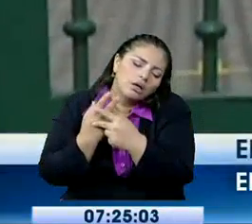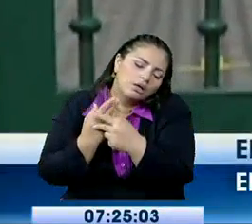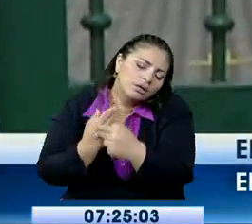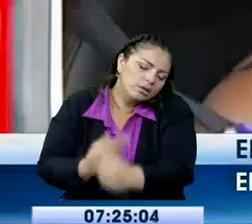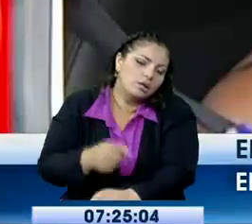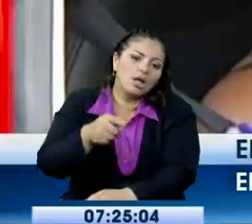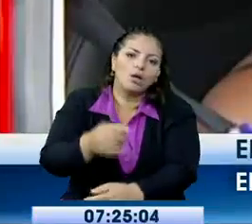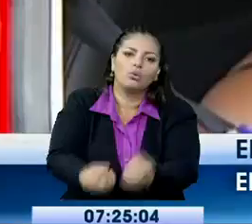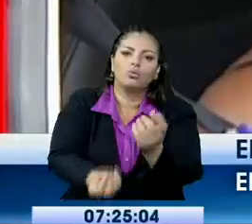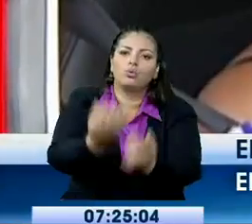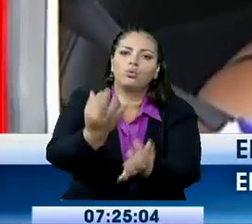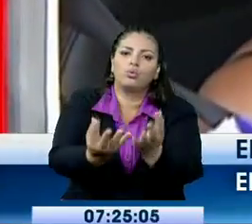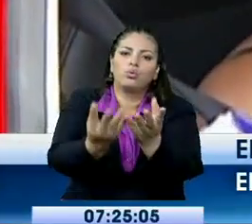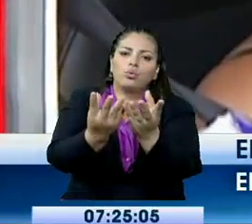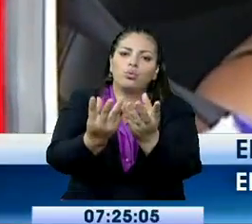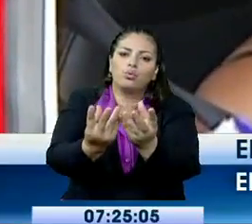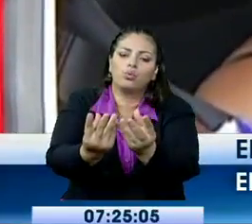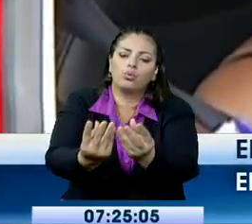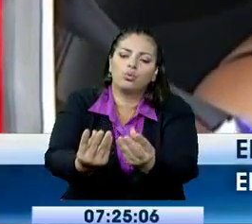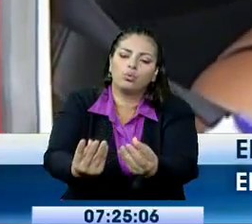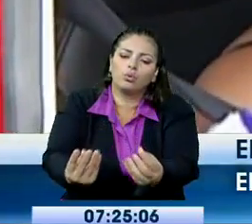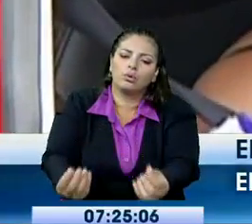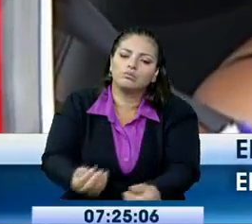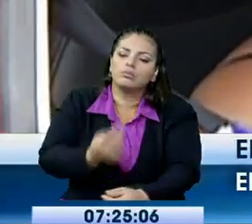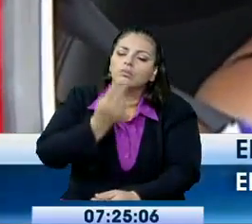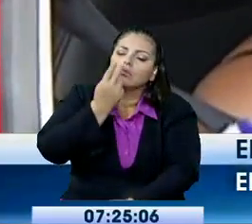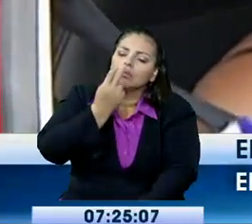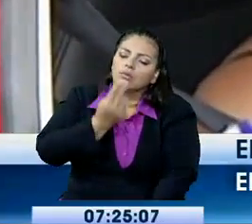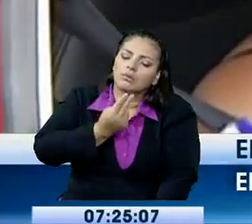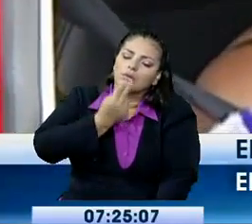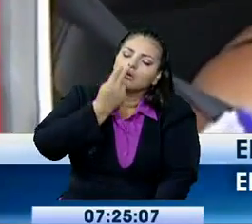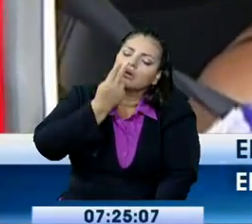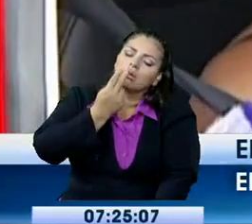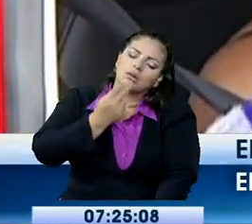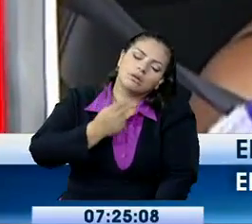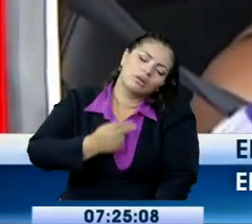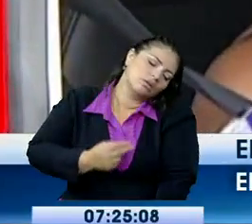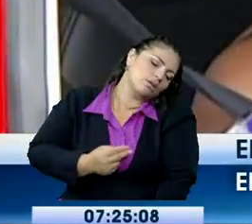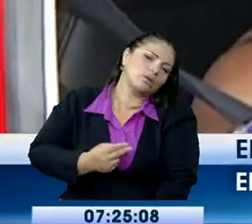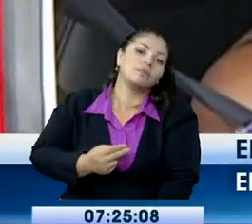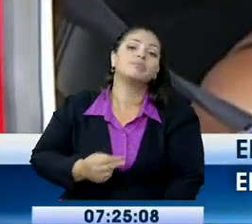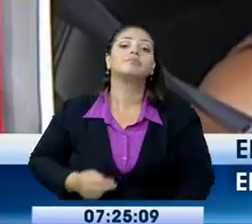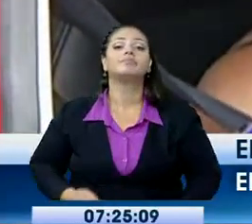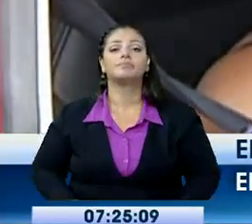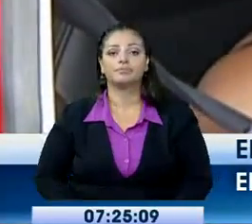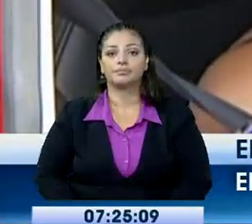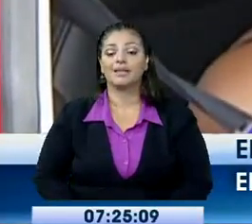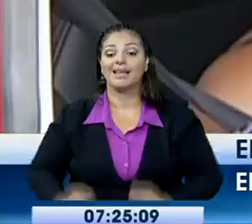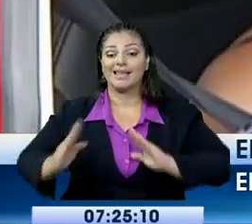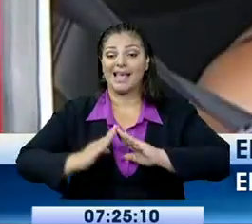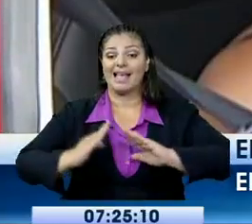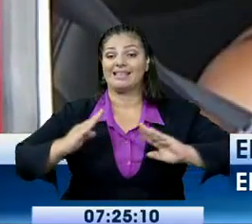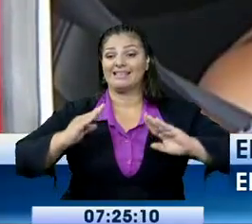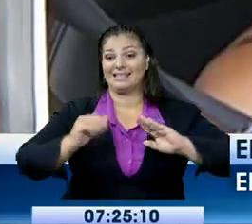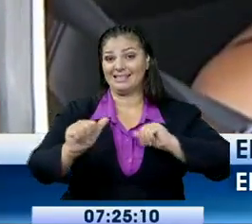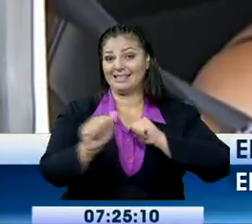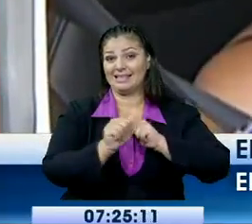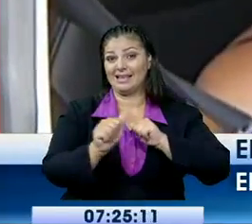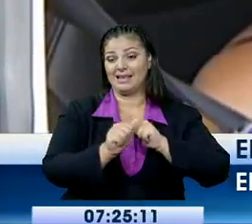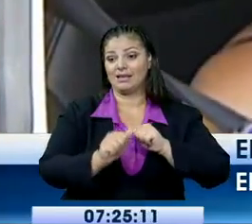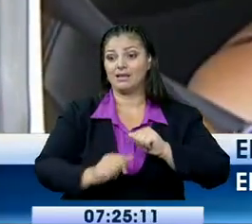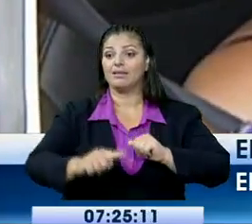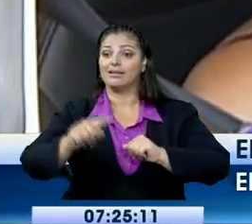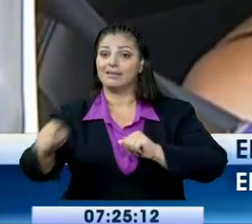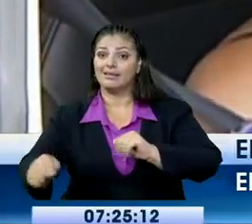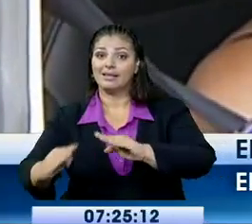Quito. Según una de las vecinas, quien alertó a las autoridades fue un familiar. Parece que ha sido hoy en la mañana, en la madrugada.